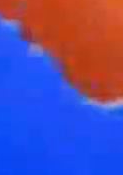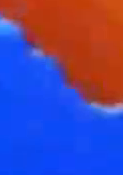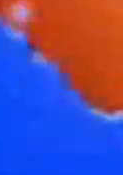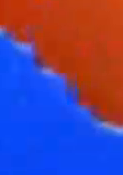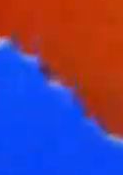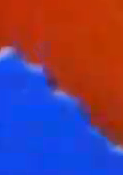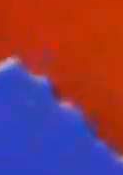gastronomía